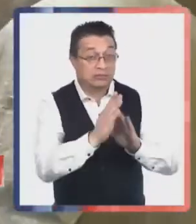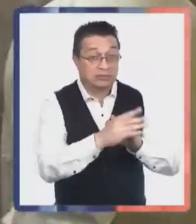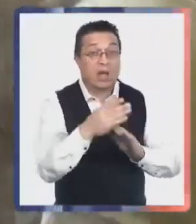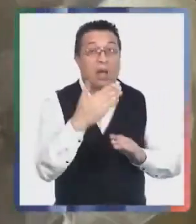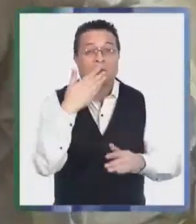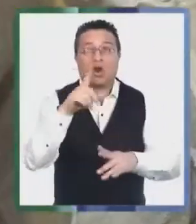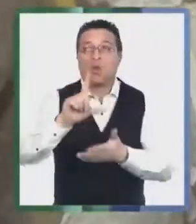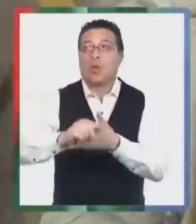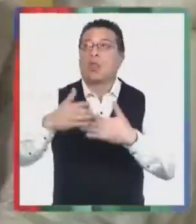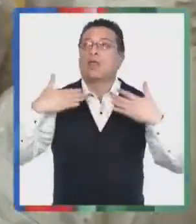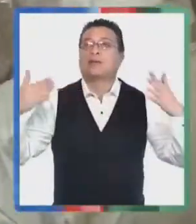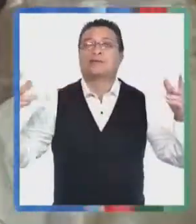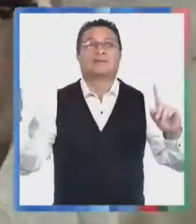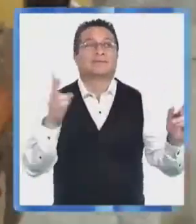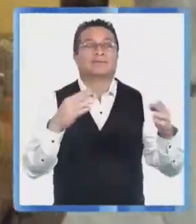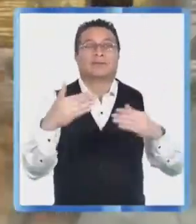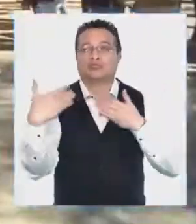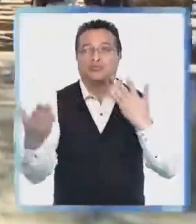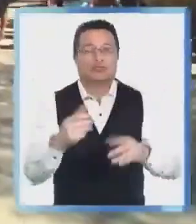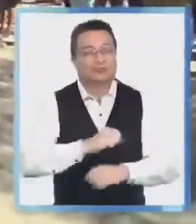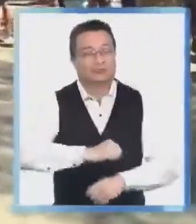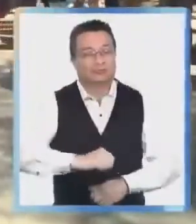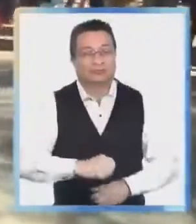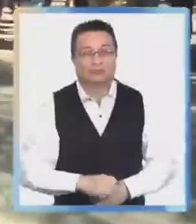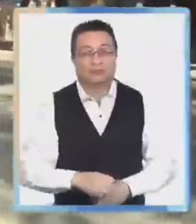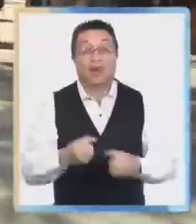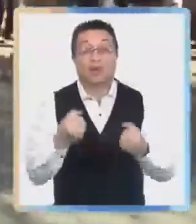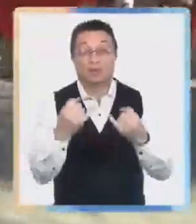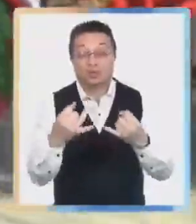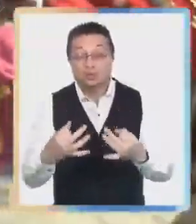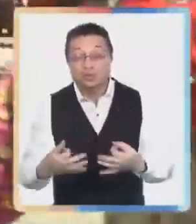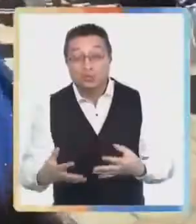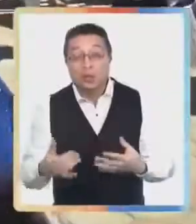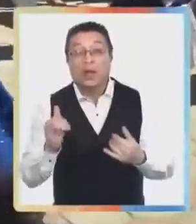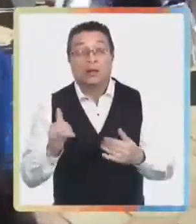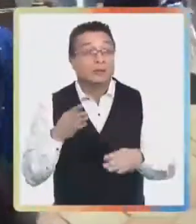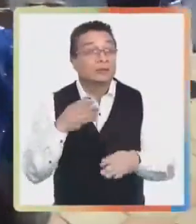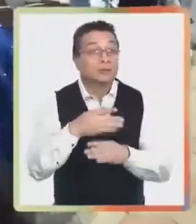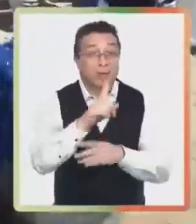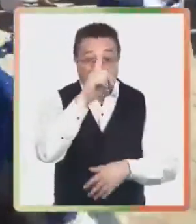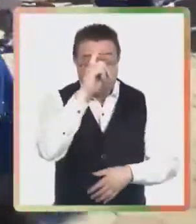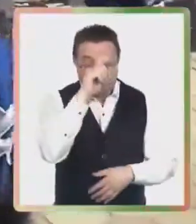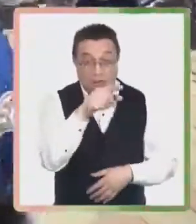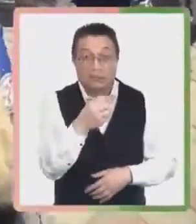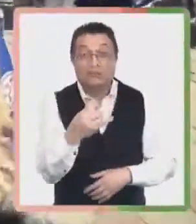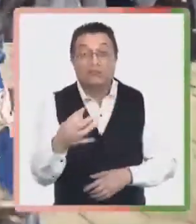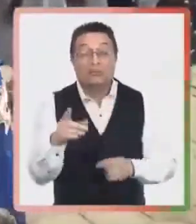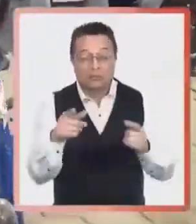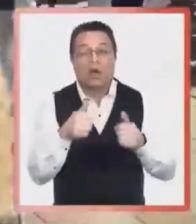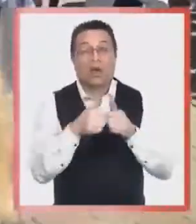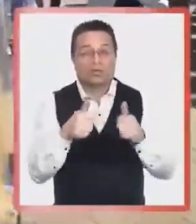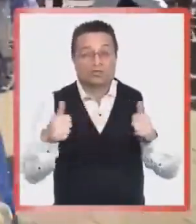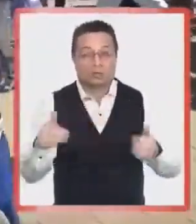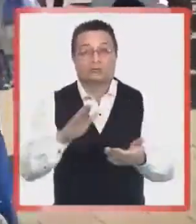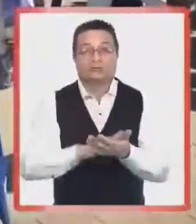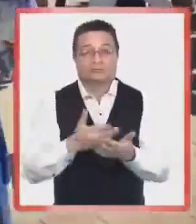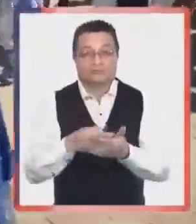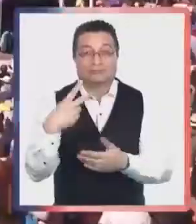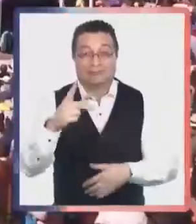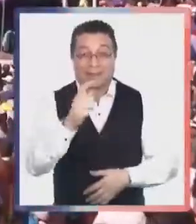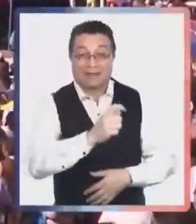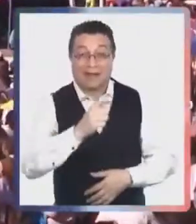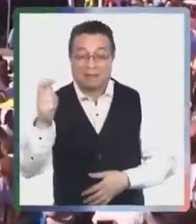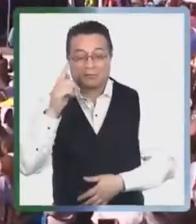al aire libre para evitar contagios. El número de casos y la ocupación hospitalaria llevaron a las autoridades sanitarias de Tarapacá a